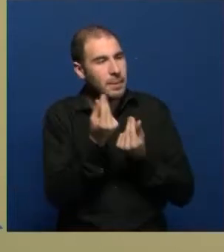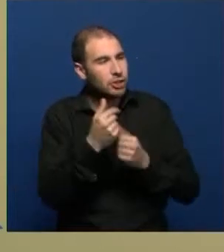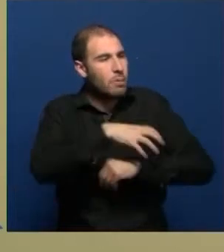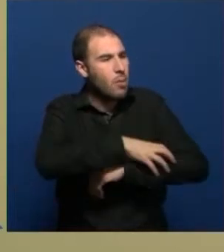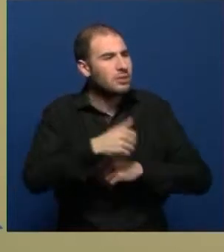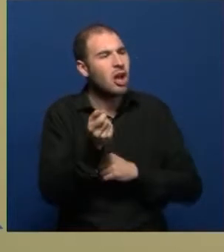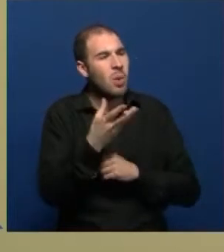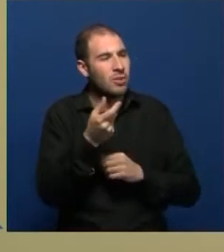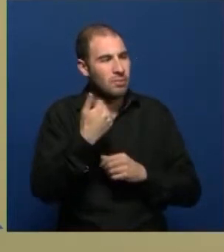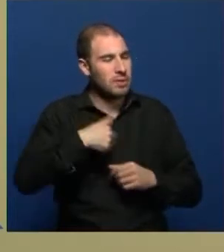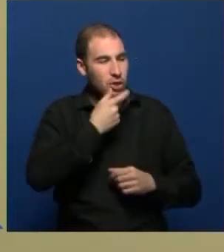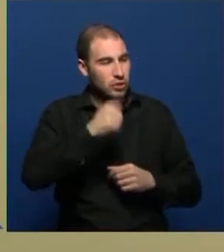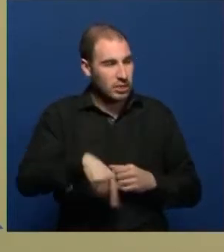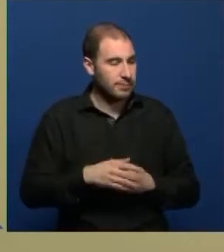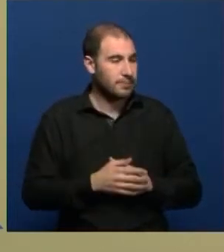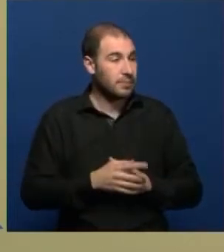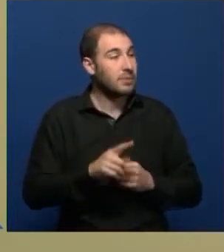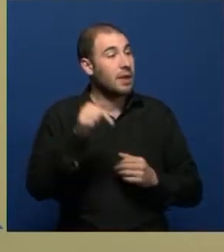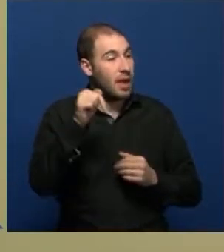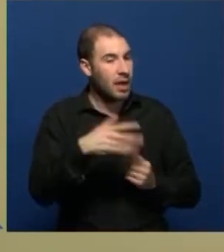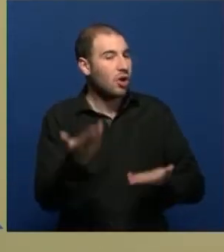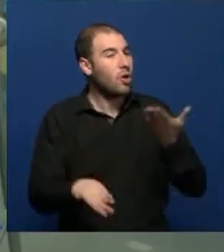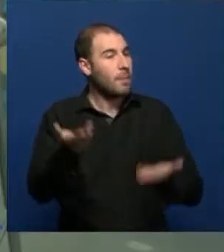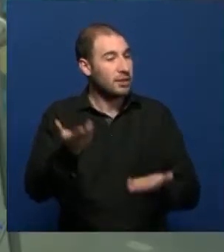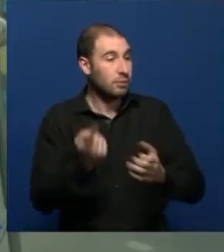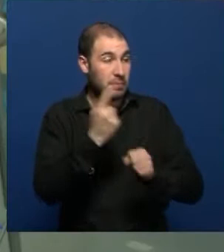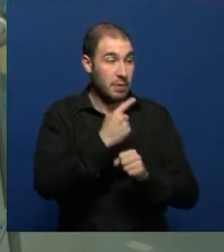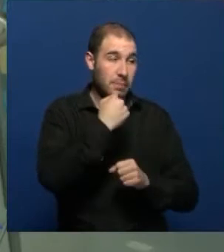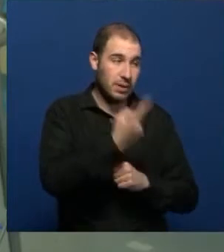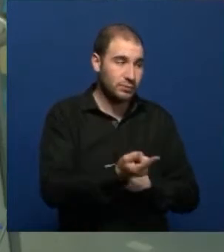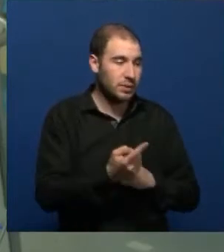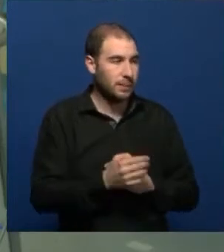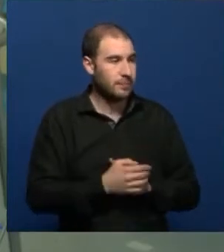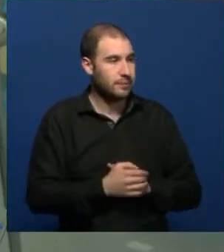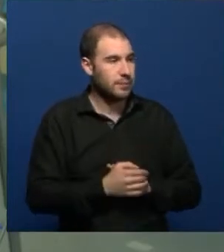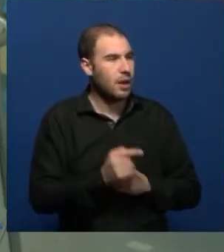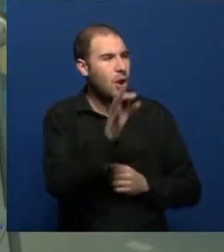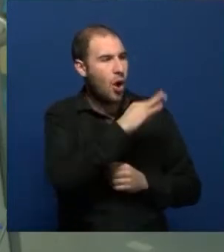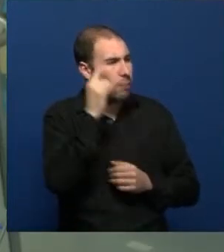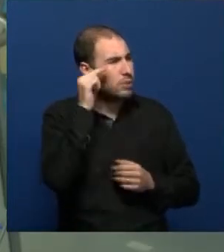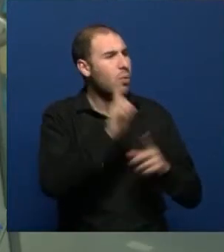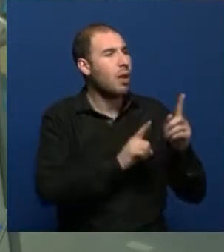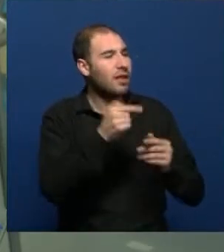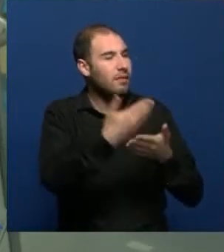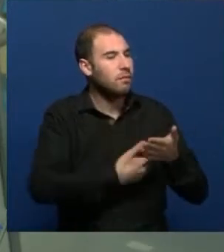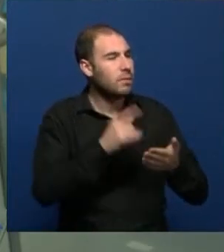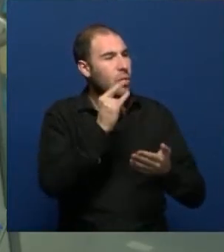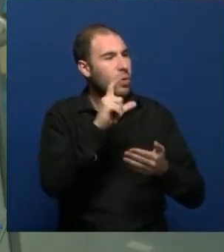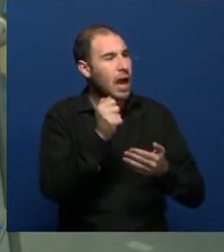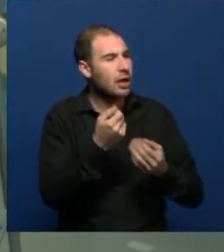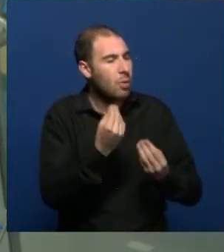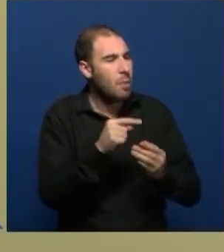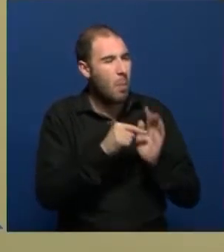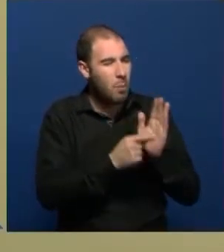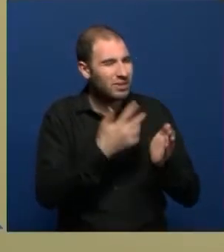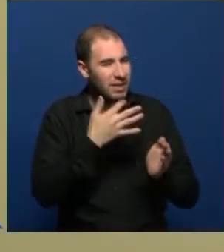pobreza en la provincia de Mendoza. De aquí contrastar, primero preguntarte qué opinás y qué te pareció este informe de la UCA.